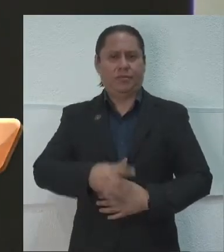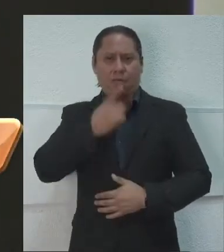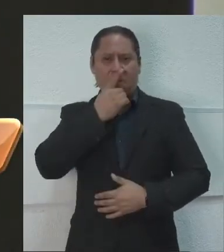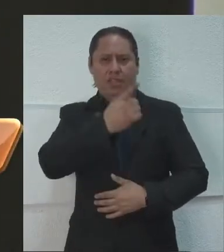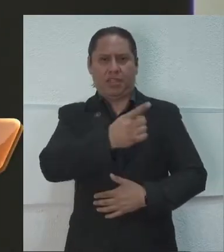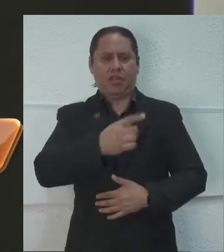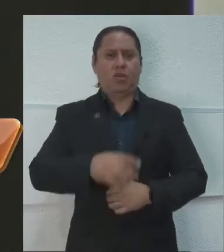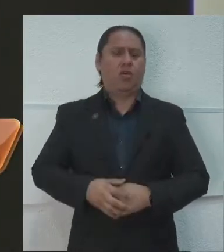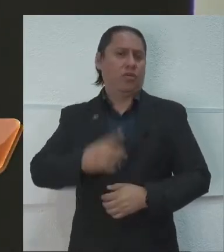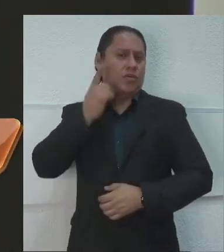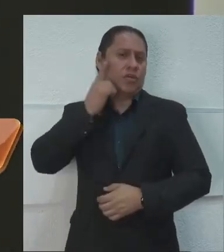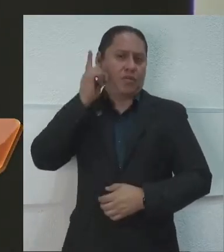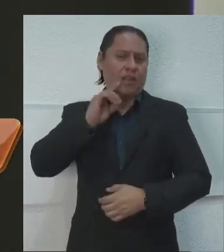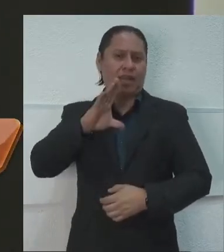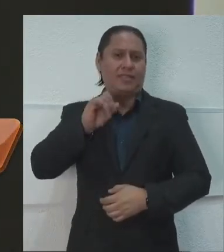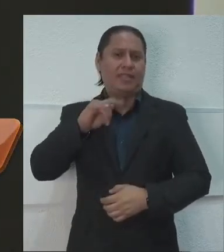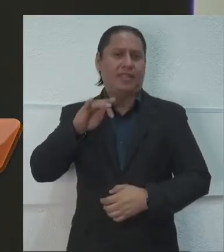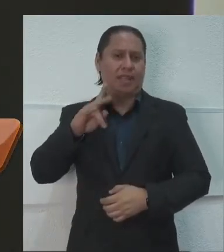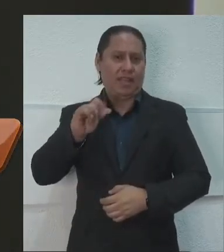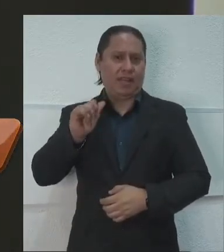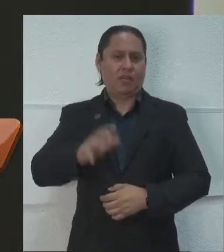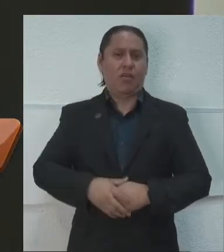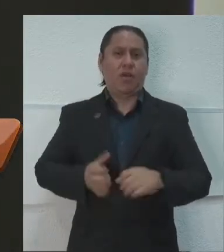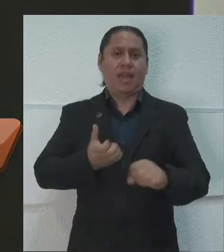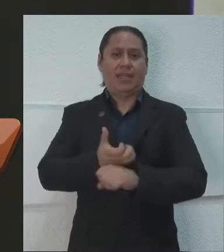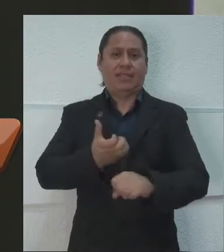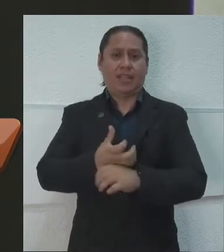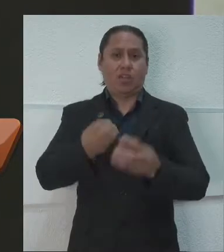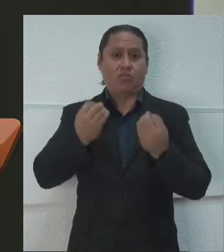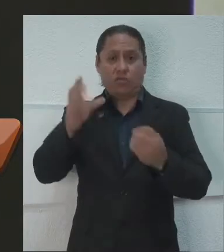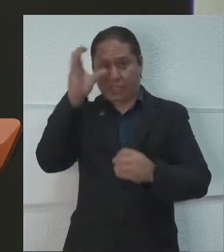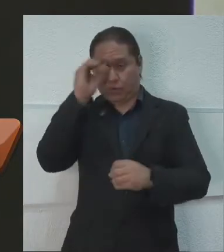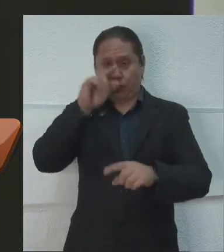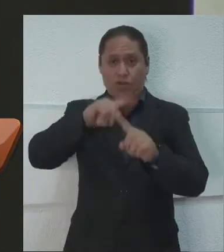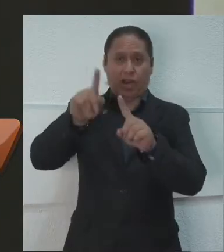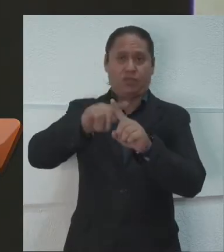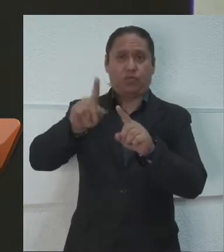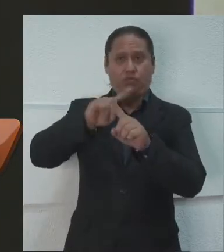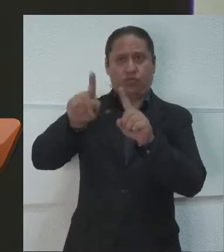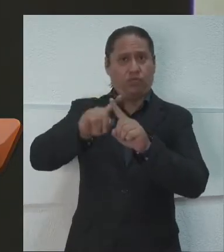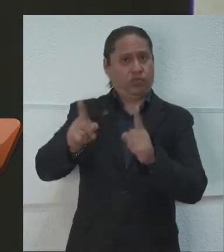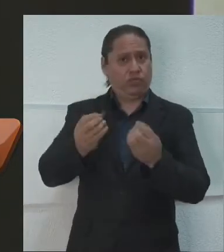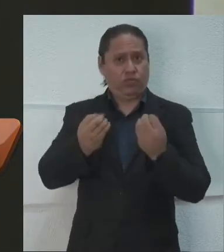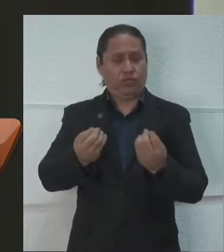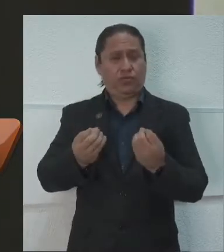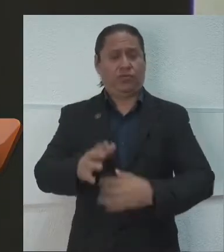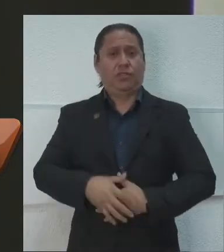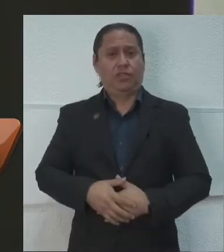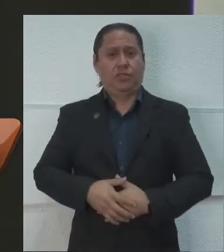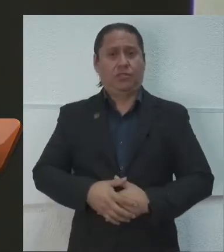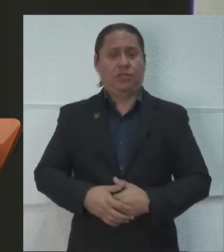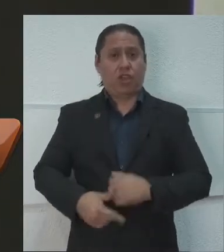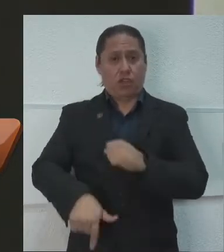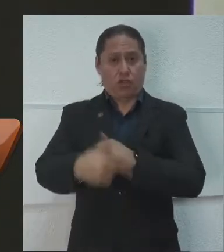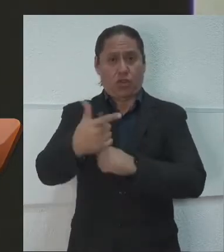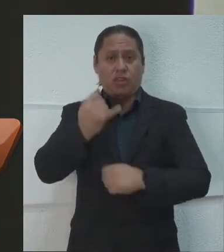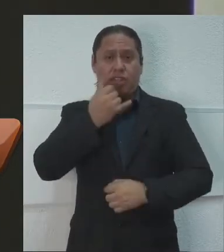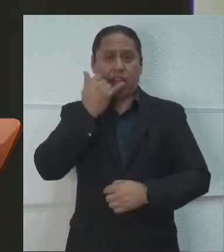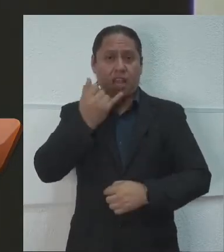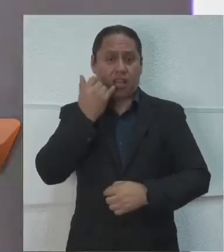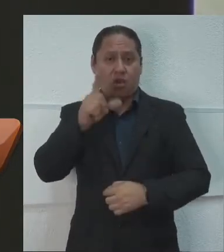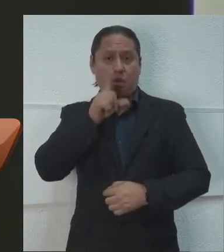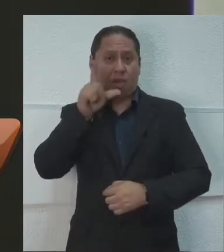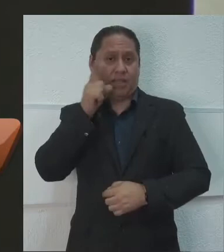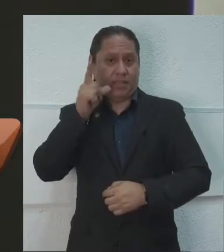compañera diputada Cecilia, Chiapas es un estado pluricultural, pluriétnico. Tenemos 12 lenguas en nuestra